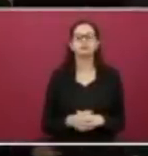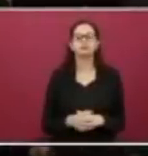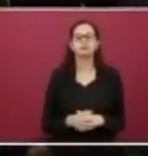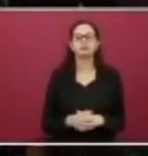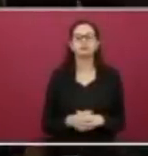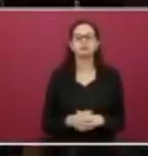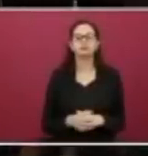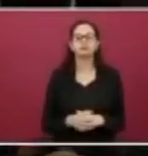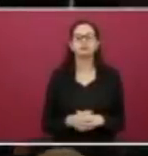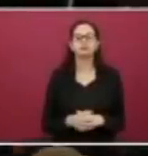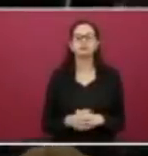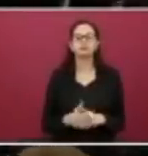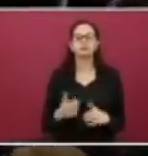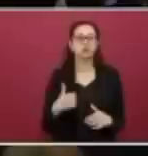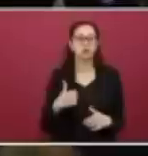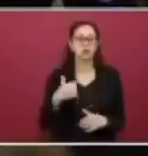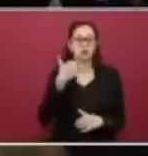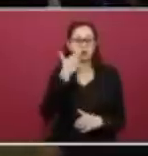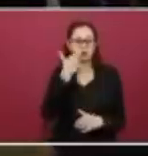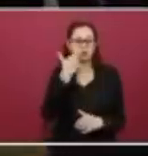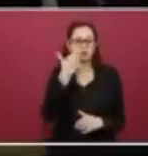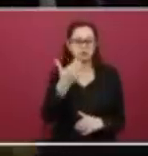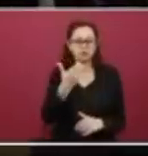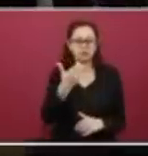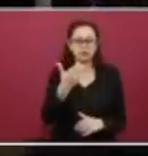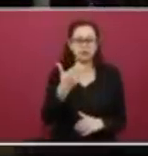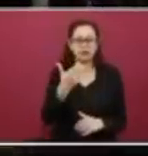antes de que eric